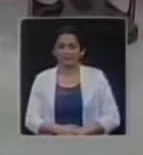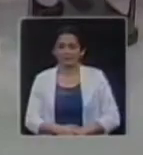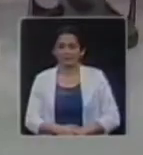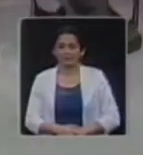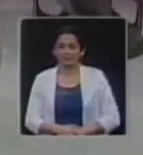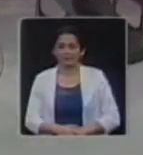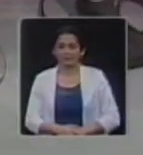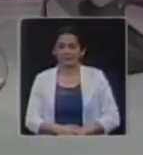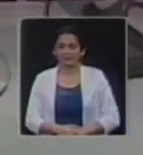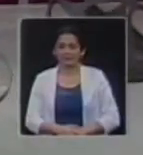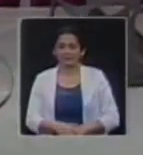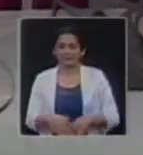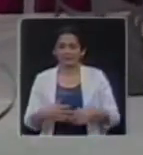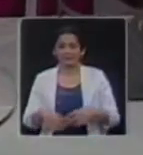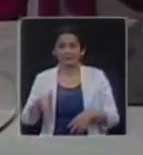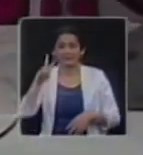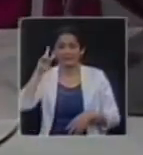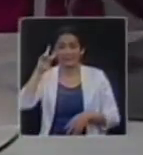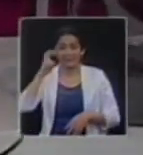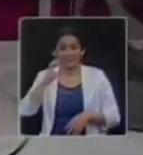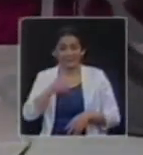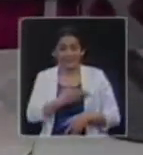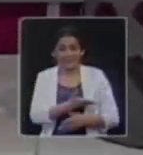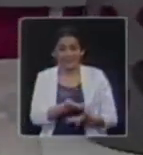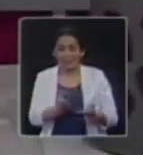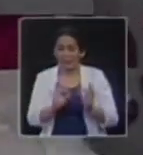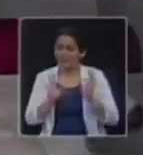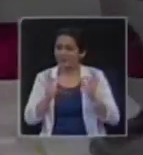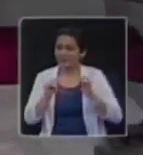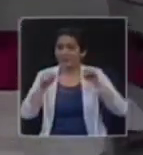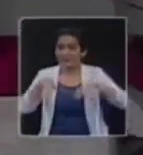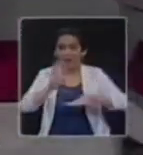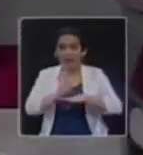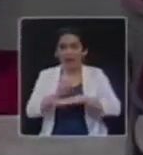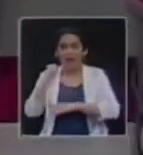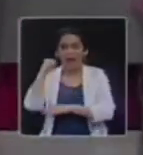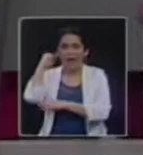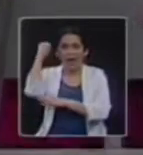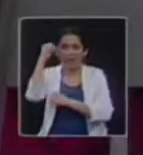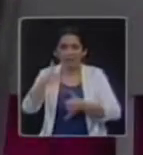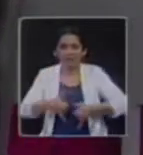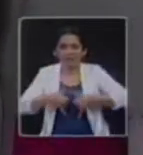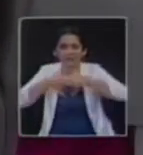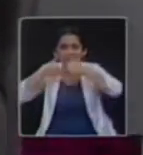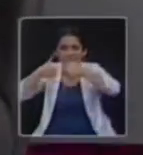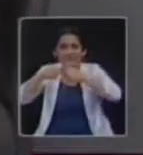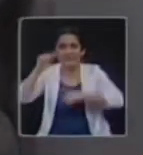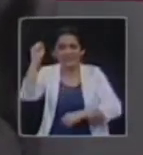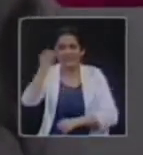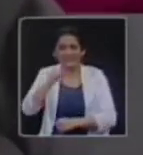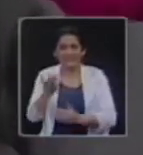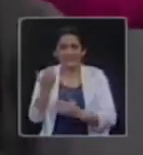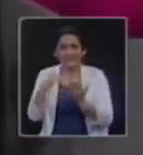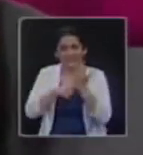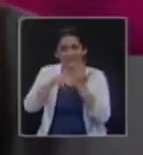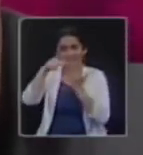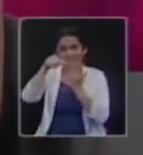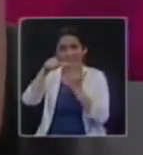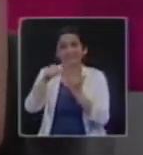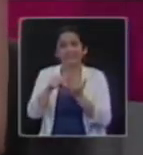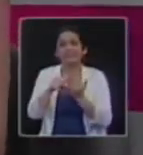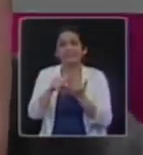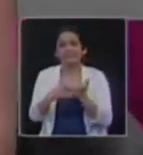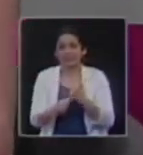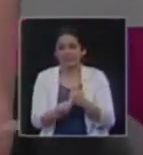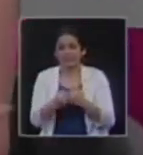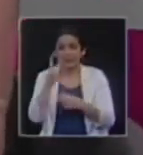y si vamos de turismo el ecuador arrasó con los premios world travel award y así lo expresó el ministro de turismo enrique ponce en su